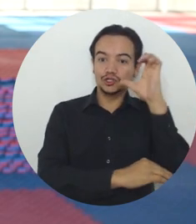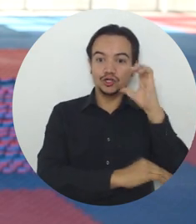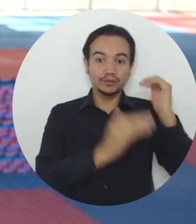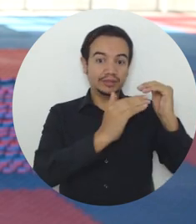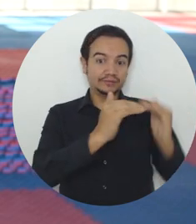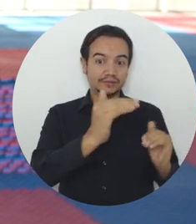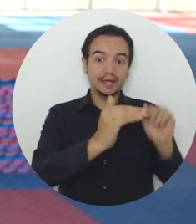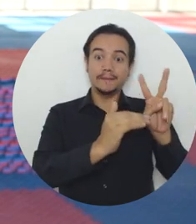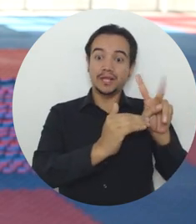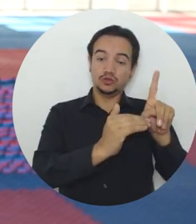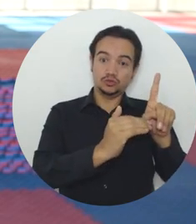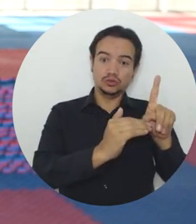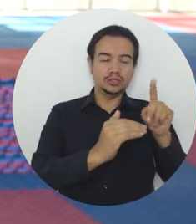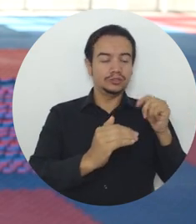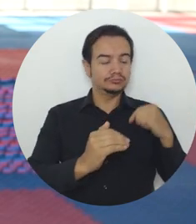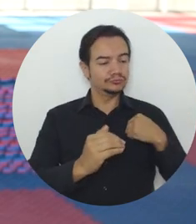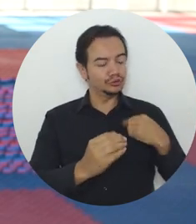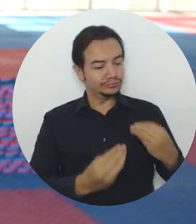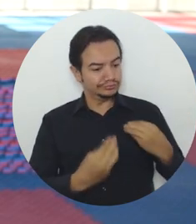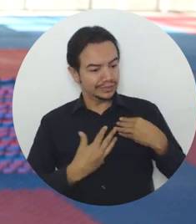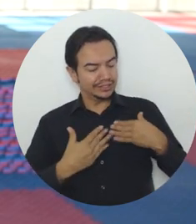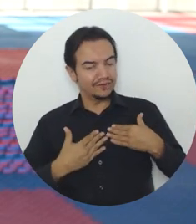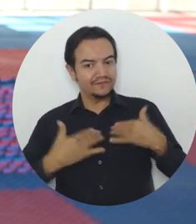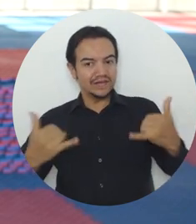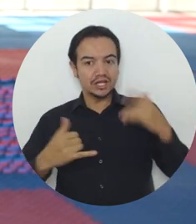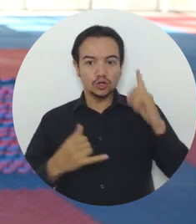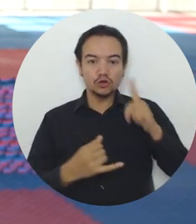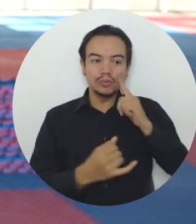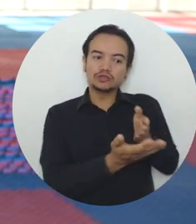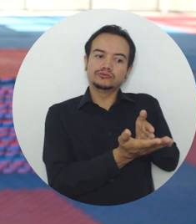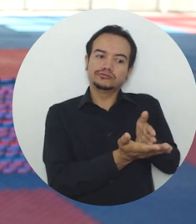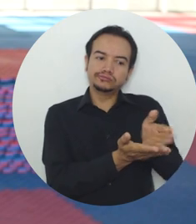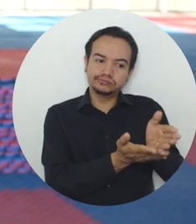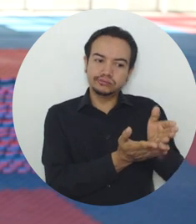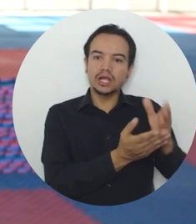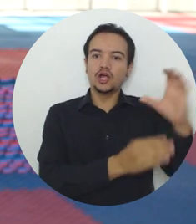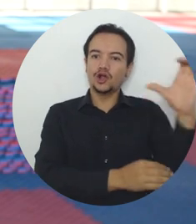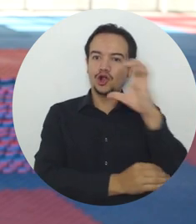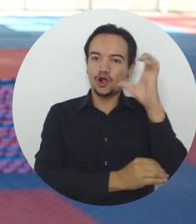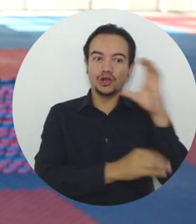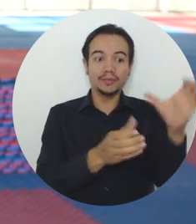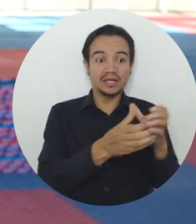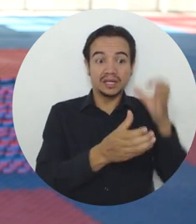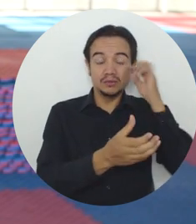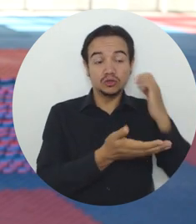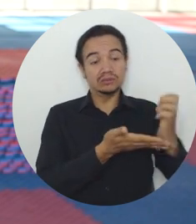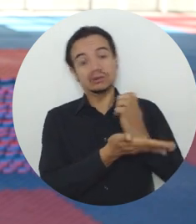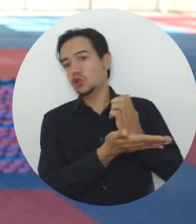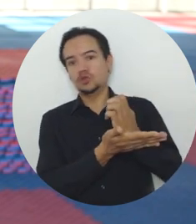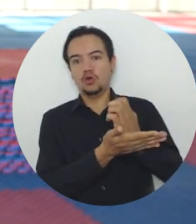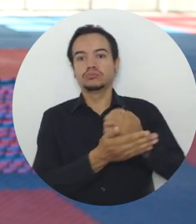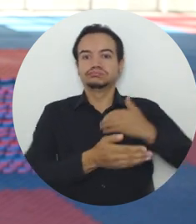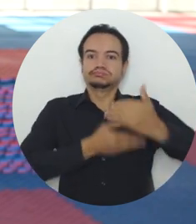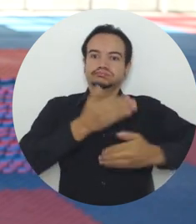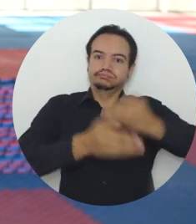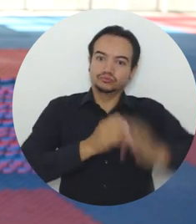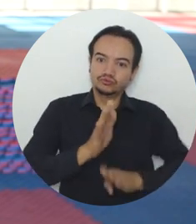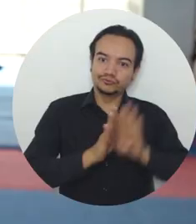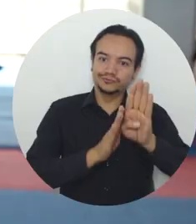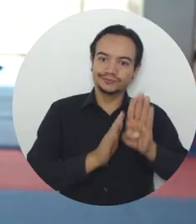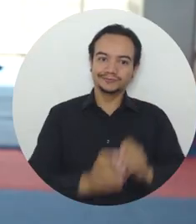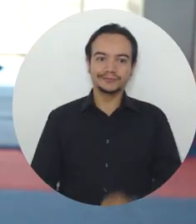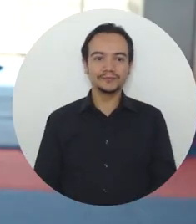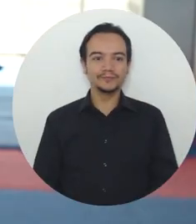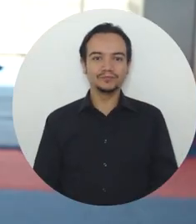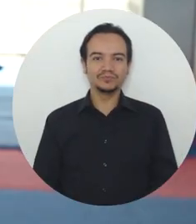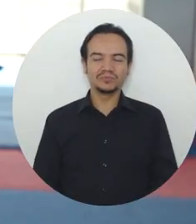y pues estoy muy contenta ya que me he mantenido en Selección Colombia y pues no bajar, sino seguir subiendo.